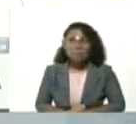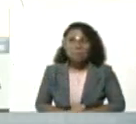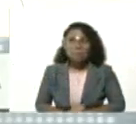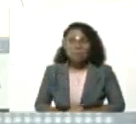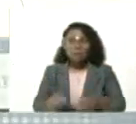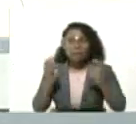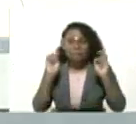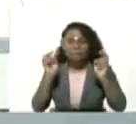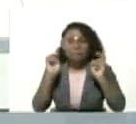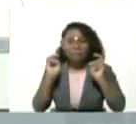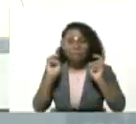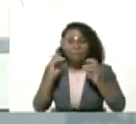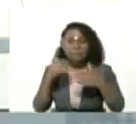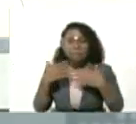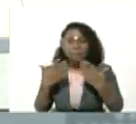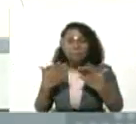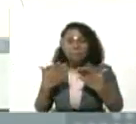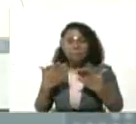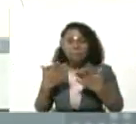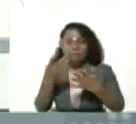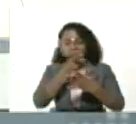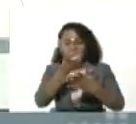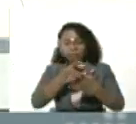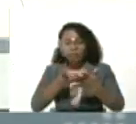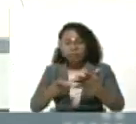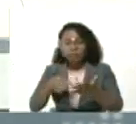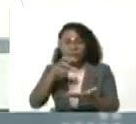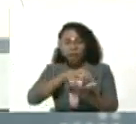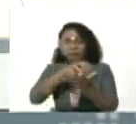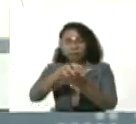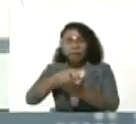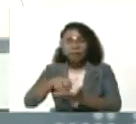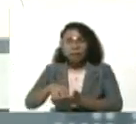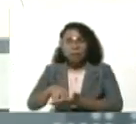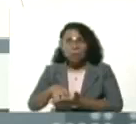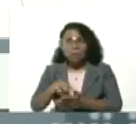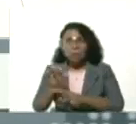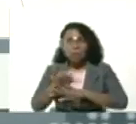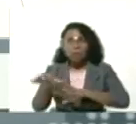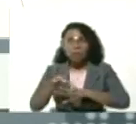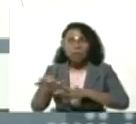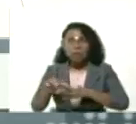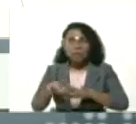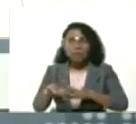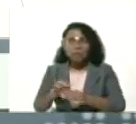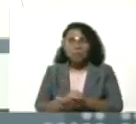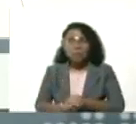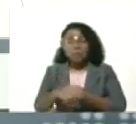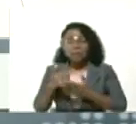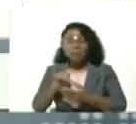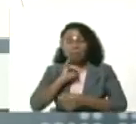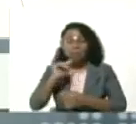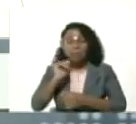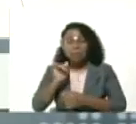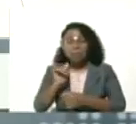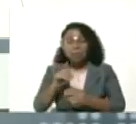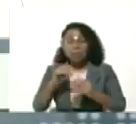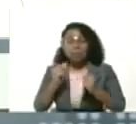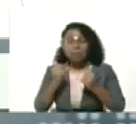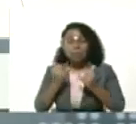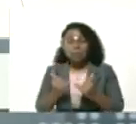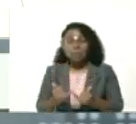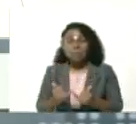continuación se detalla los estados y municipios que reportan